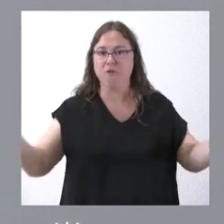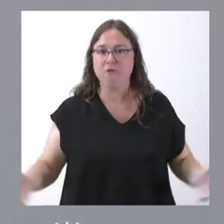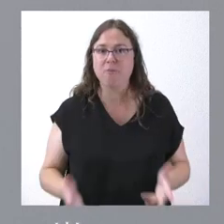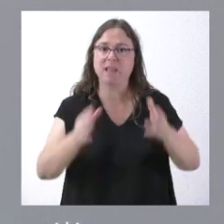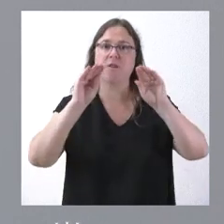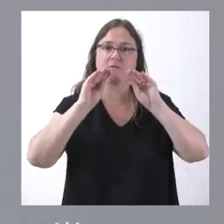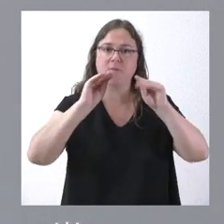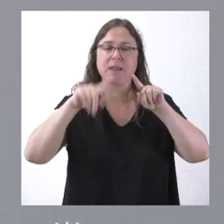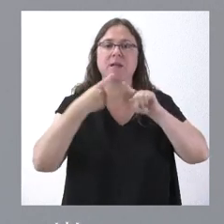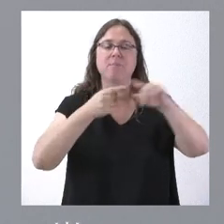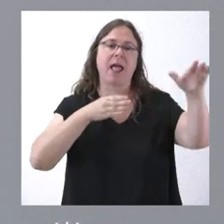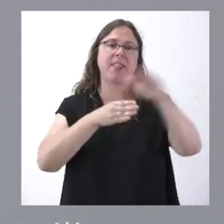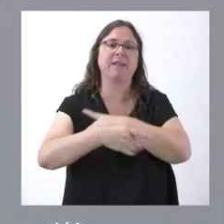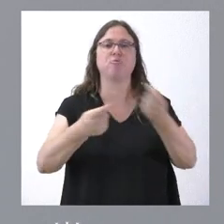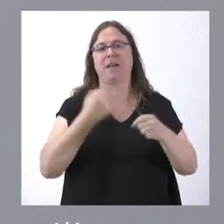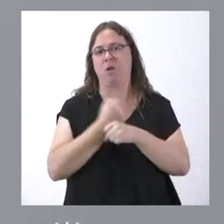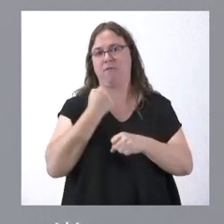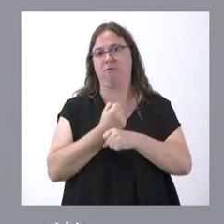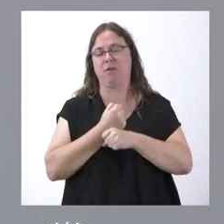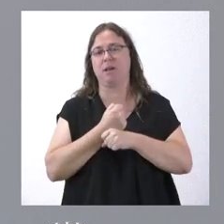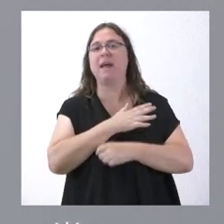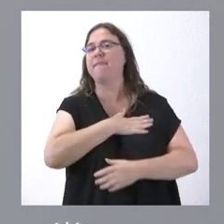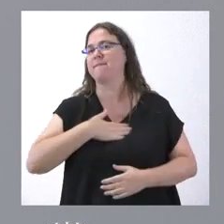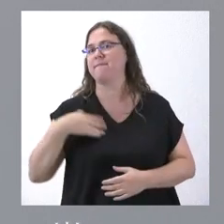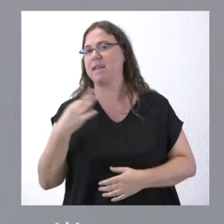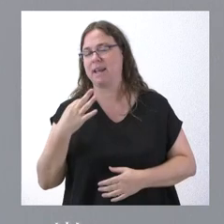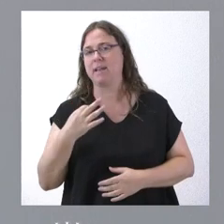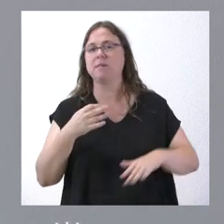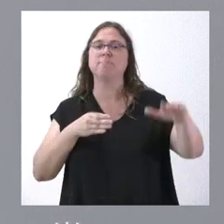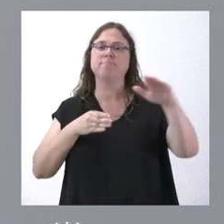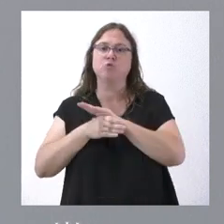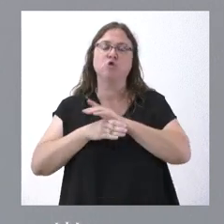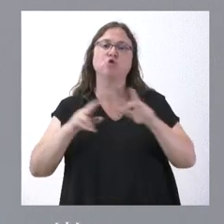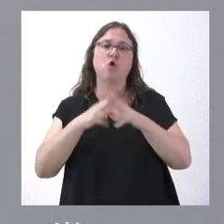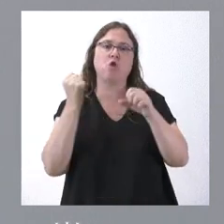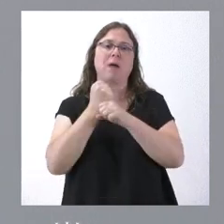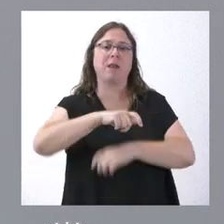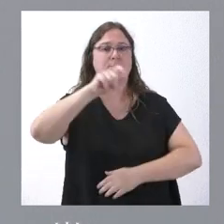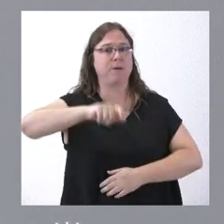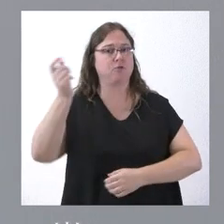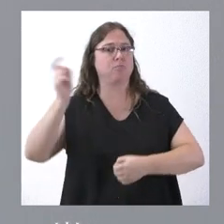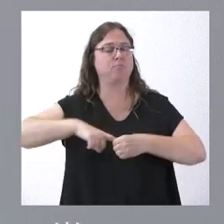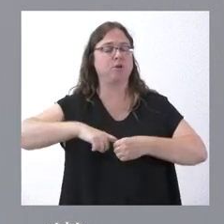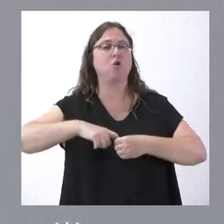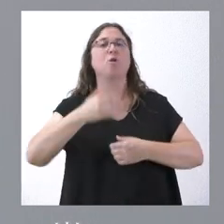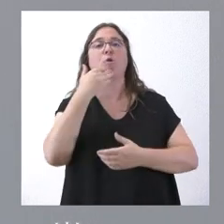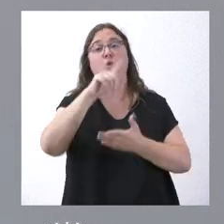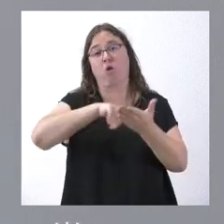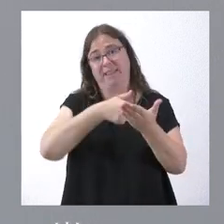formación y su acceso al mercado laboral. Se pretende la inclusión sociolaboral de personas pertenecientes a comunidades como la gitana,